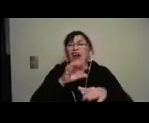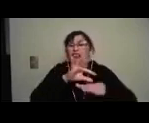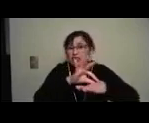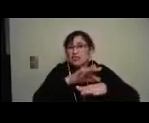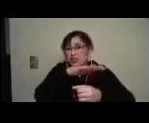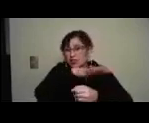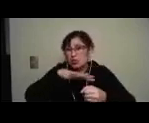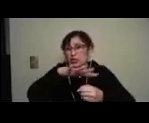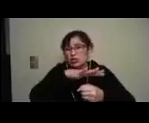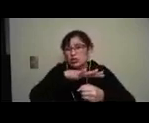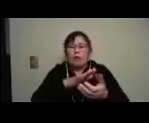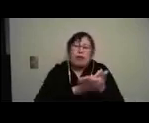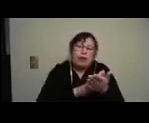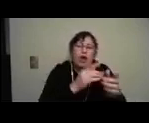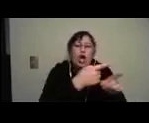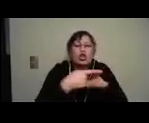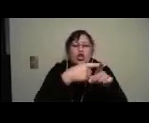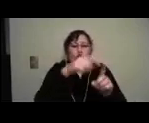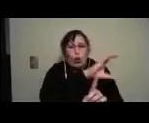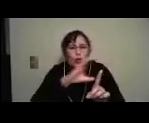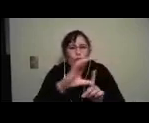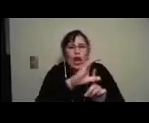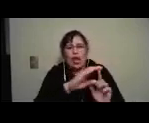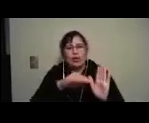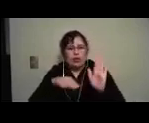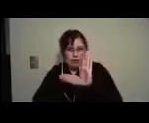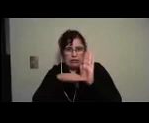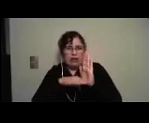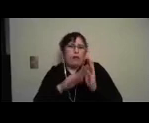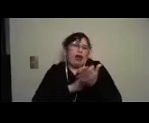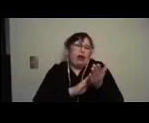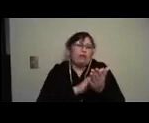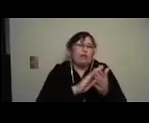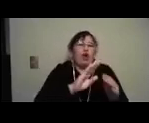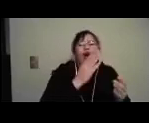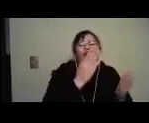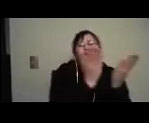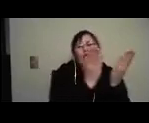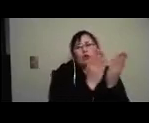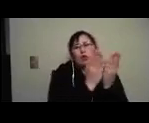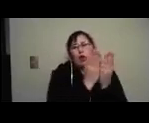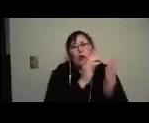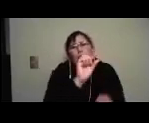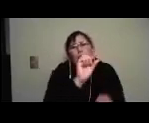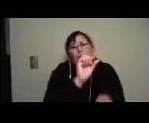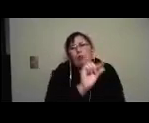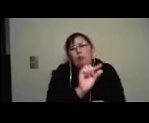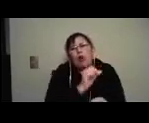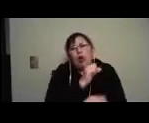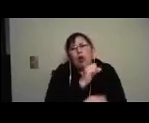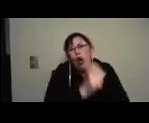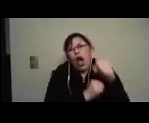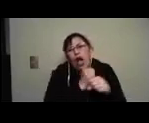nivel sociocultural más bajo, es decir, bajo nivel de escolarización, ya que viven en una condición de ruralidad